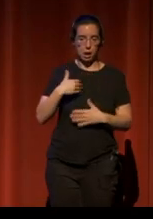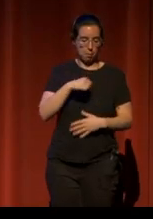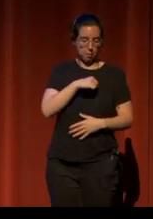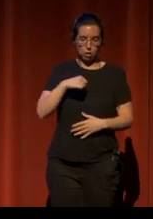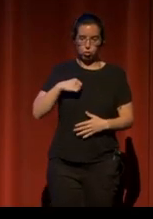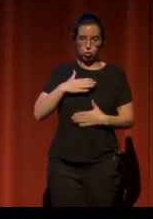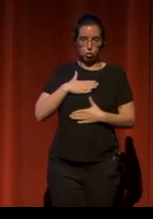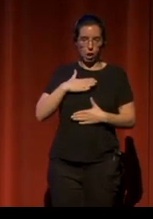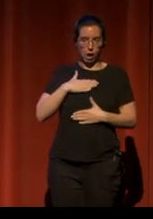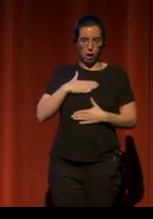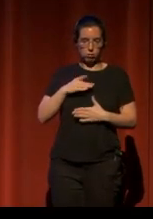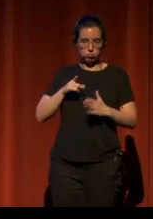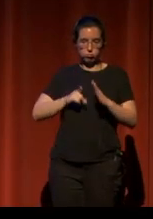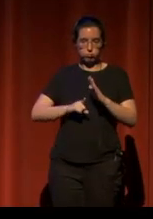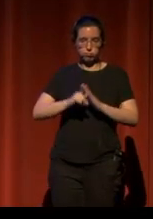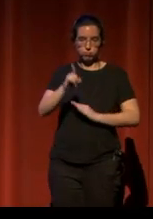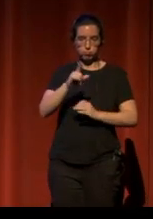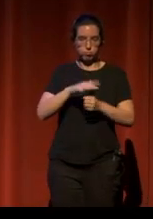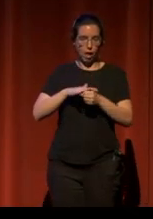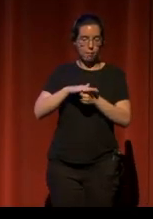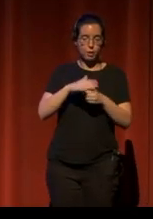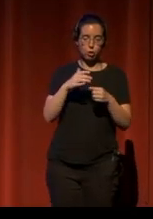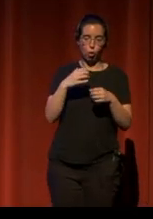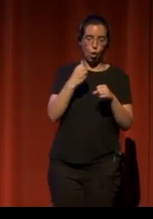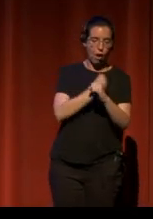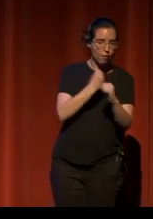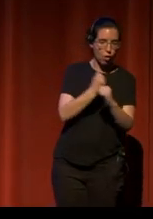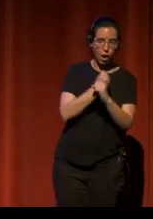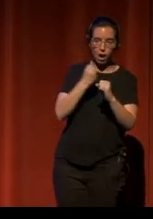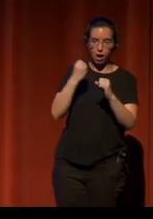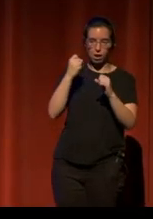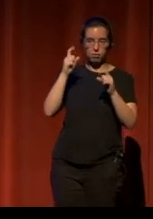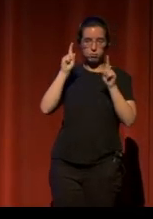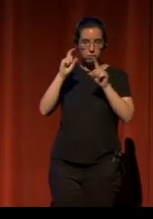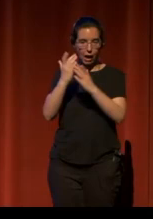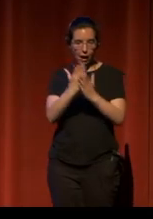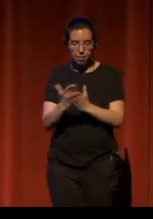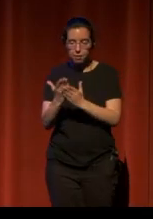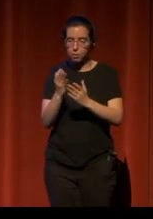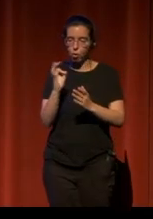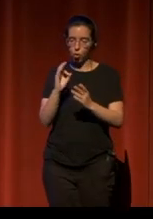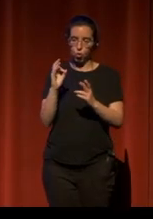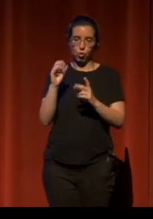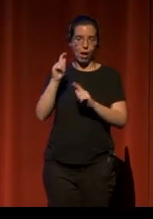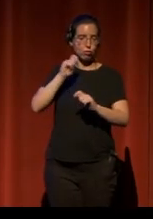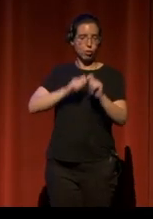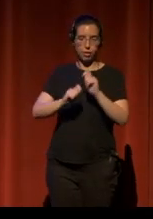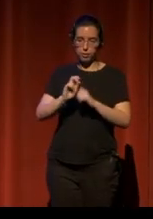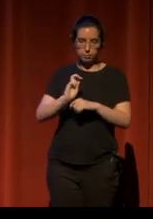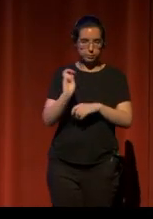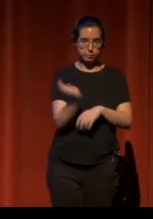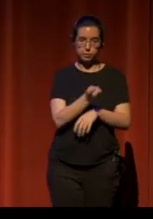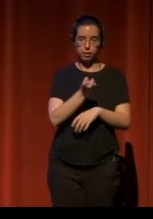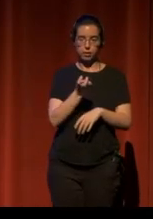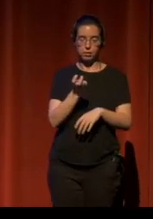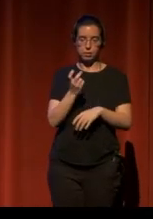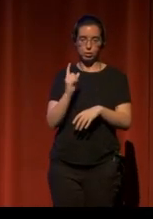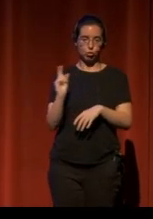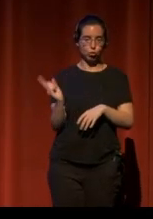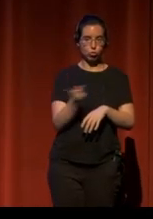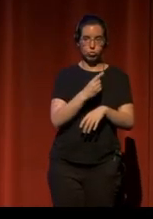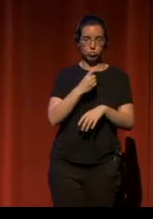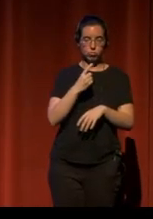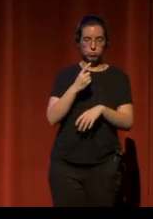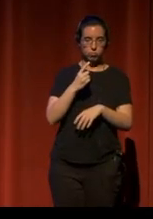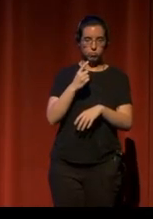en en su en su ámbito laboral académico o asociativo no y que debería estar detrás de la forma en la que concebimos